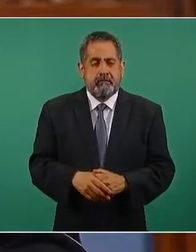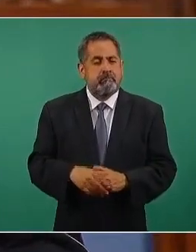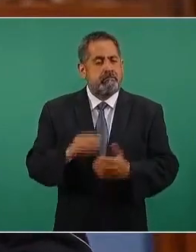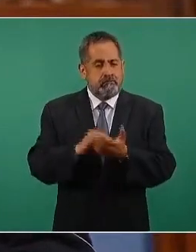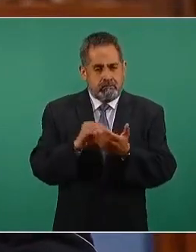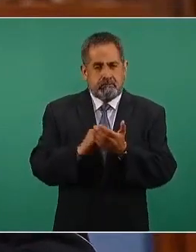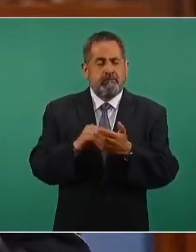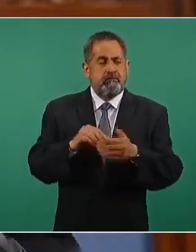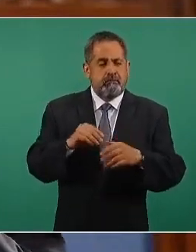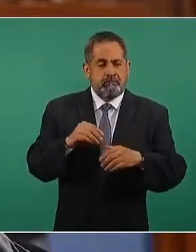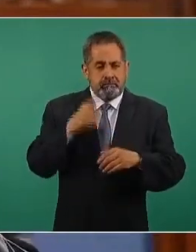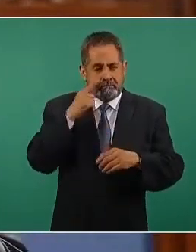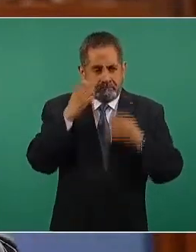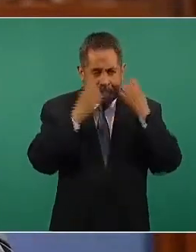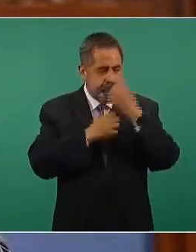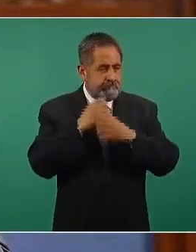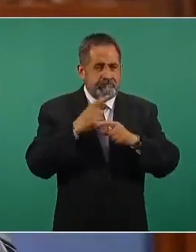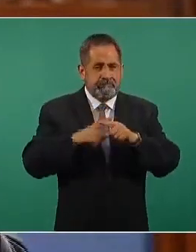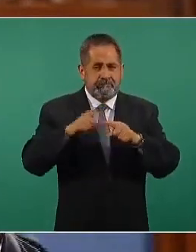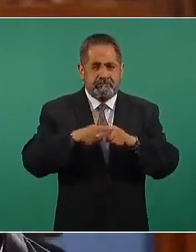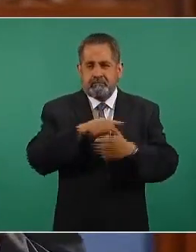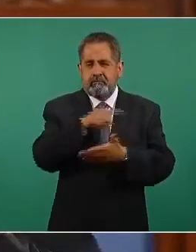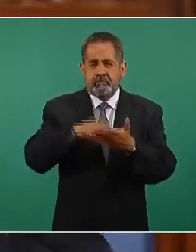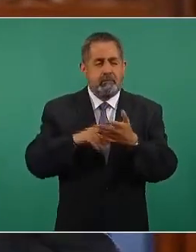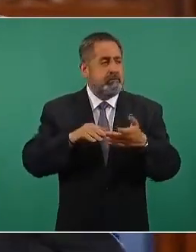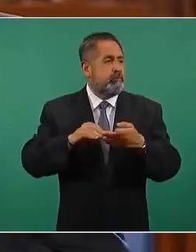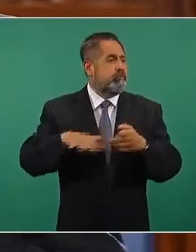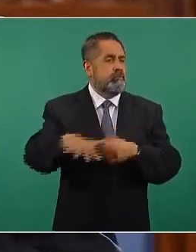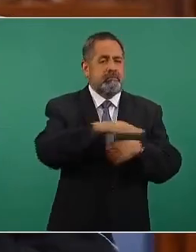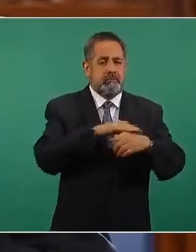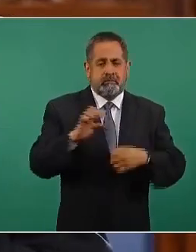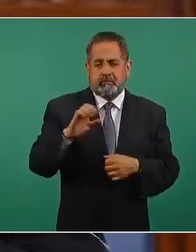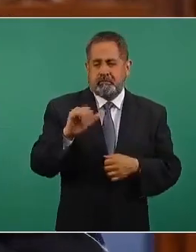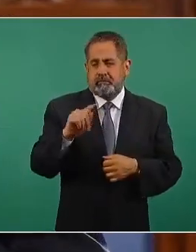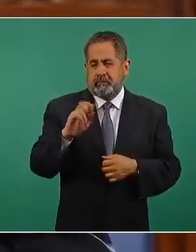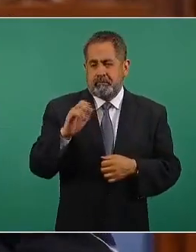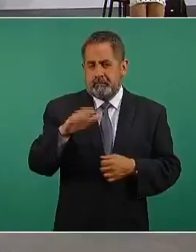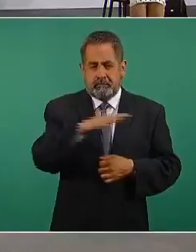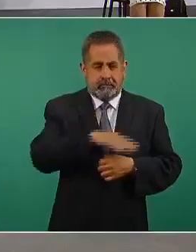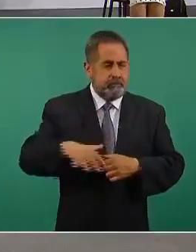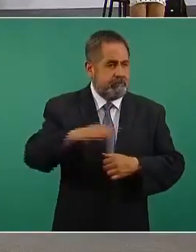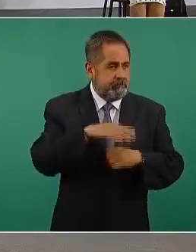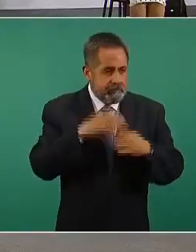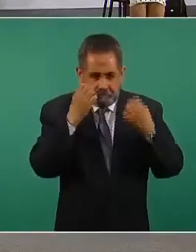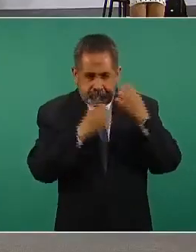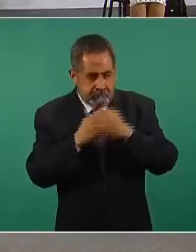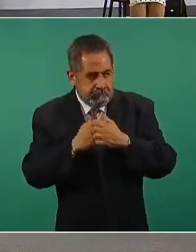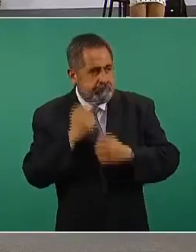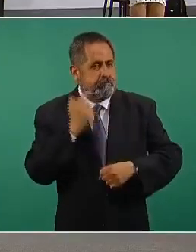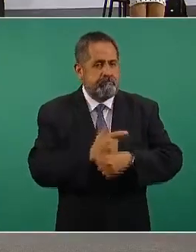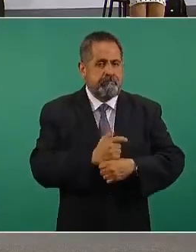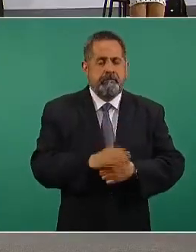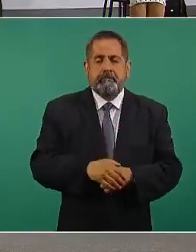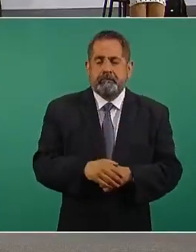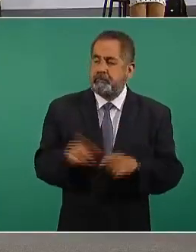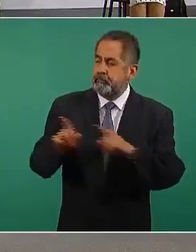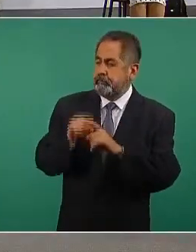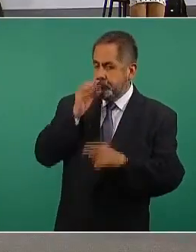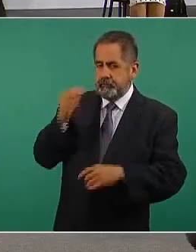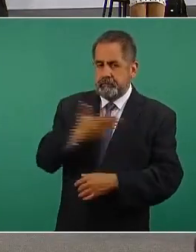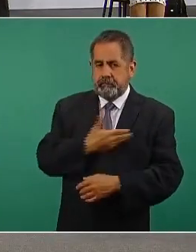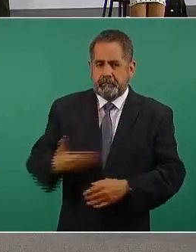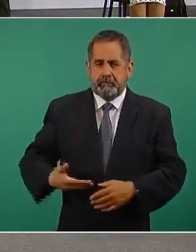Continuamos con los mismos recorridos que se hicieron a toda la periferia de la zona de Ecatepec, y eso sería cuanto, señor presidente.